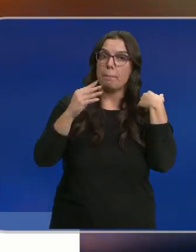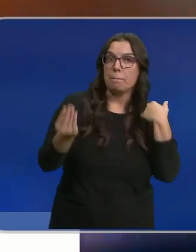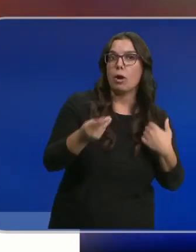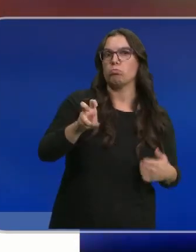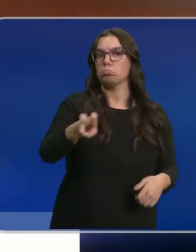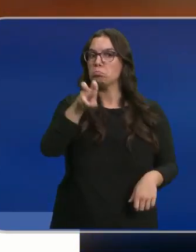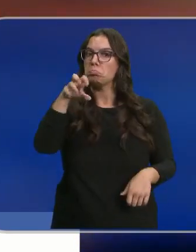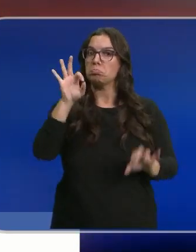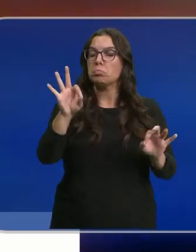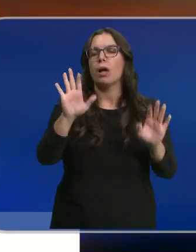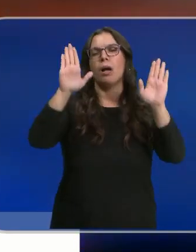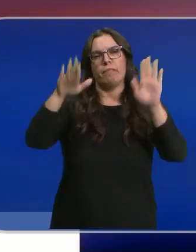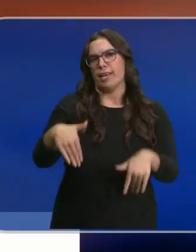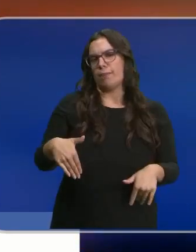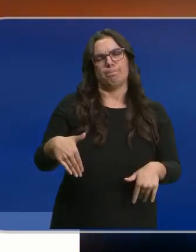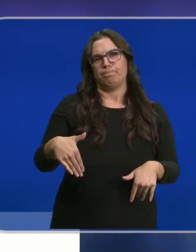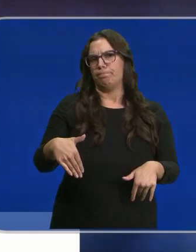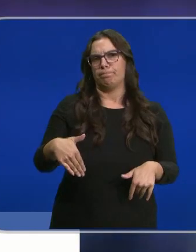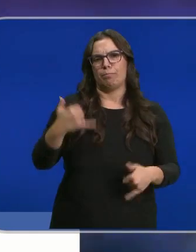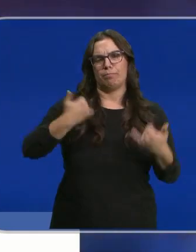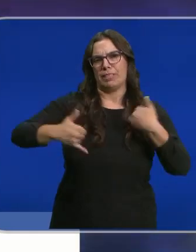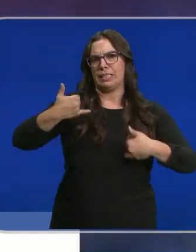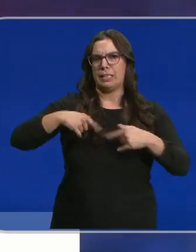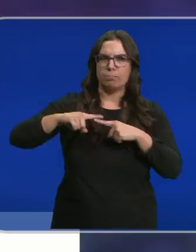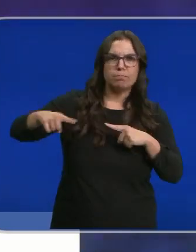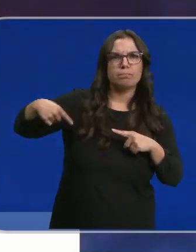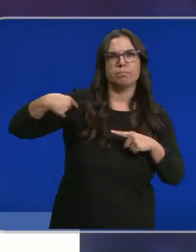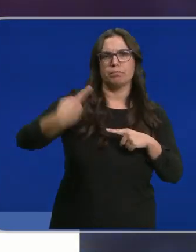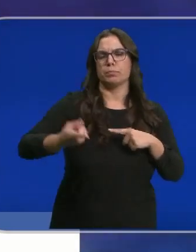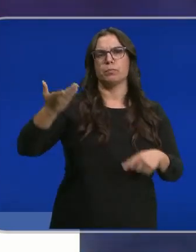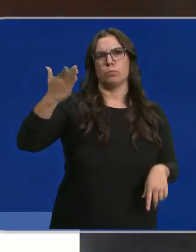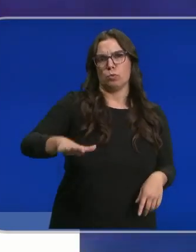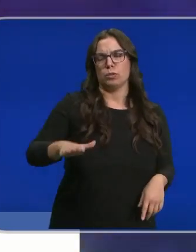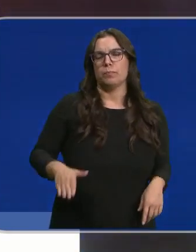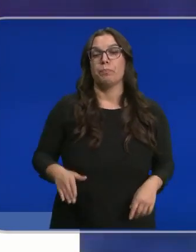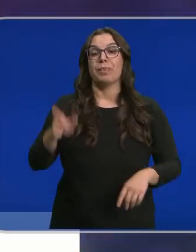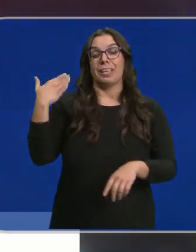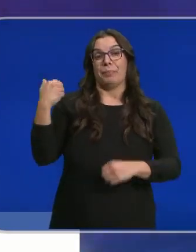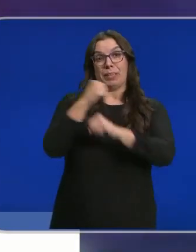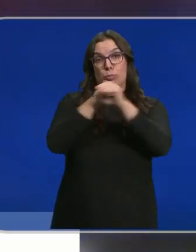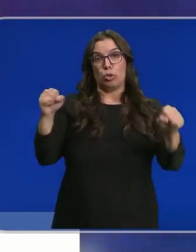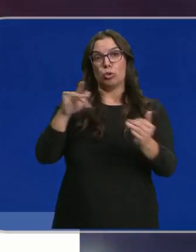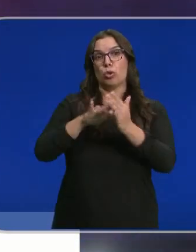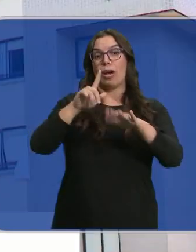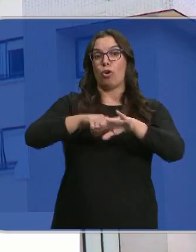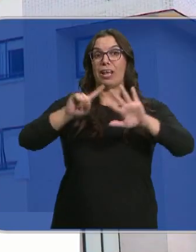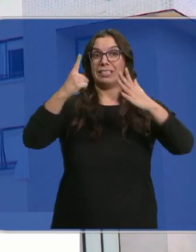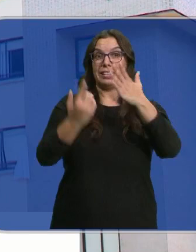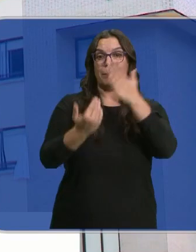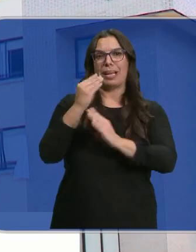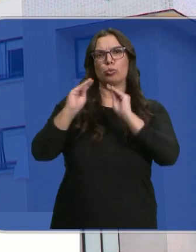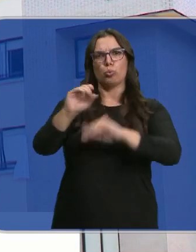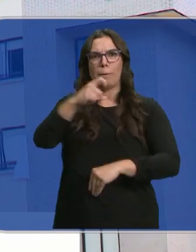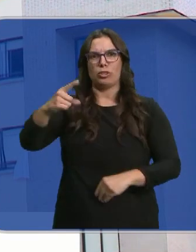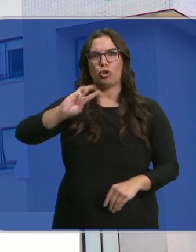mejoraba favorablemente, finalmente no pudo superar las lesiones que le causó la fuerte explosión. Una explosión que tuvo lugar a las 6 de la mañana en su piso, el